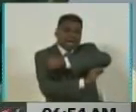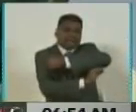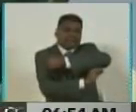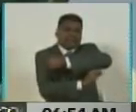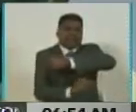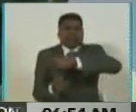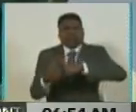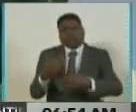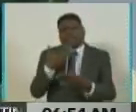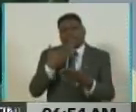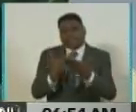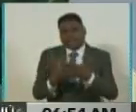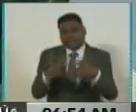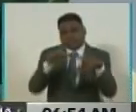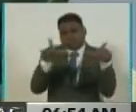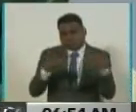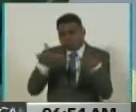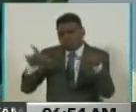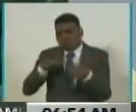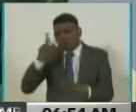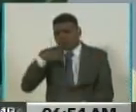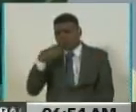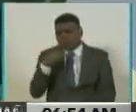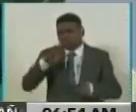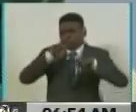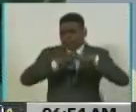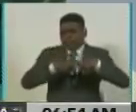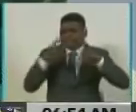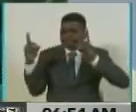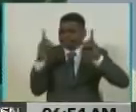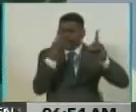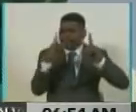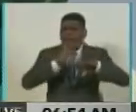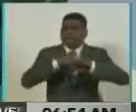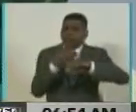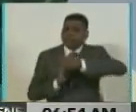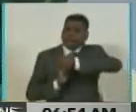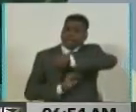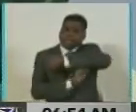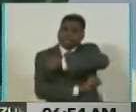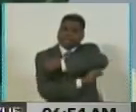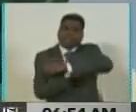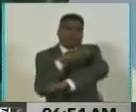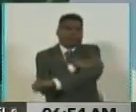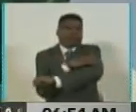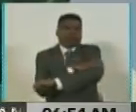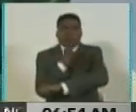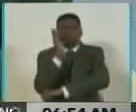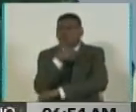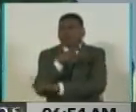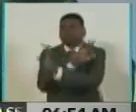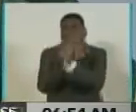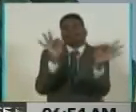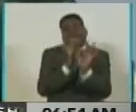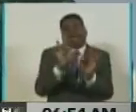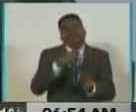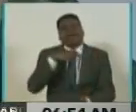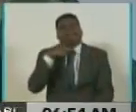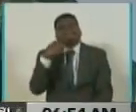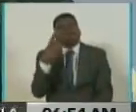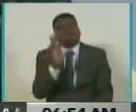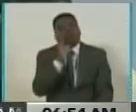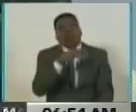espacio político dentro de la mesa de la unidad, porque las bases de la oposición no tienen allí voz ni voto, porque eso se lo agarraron lo